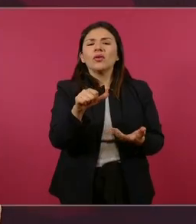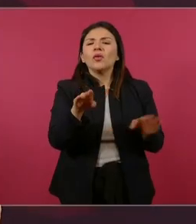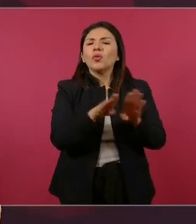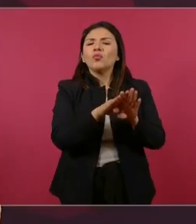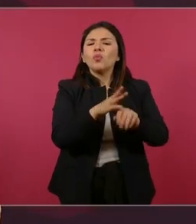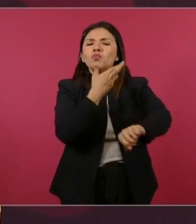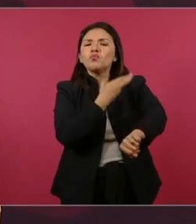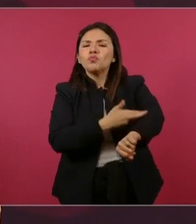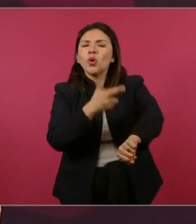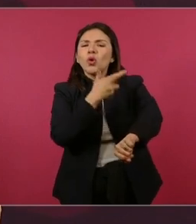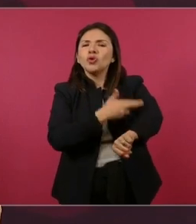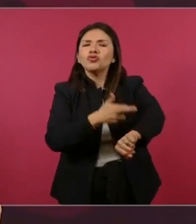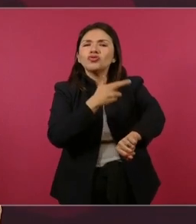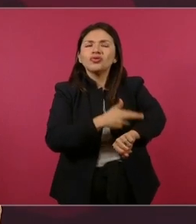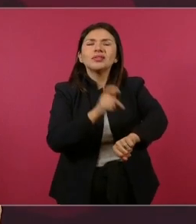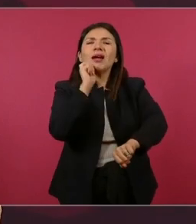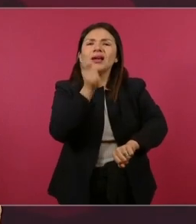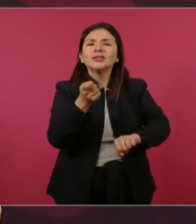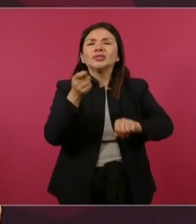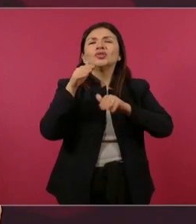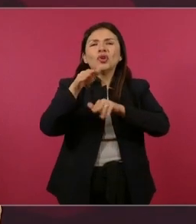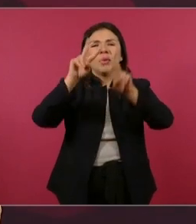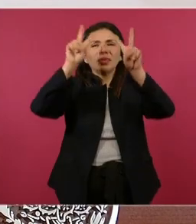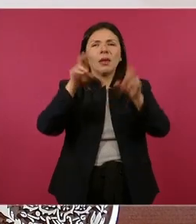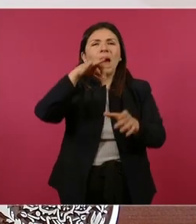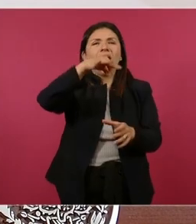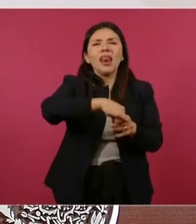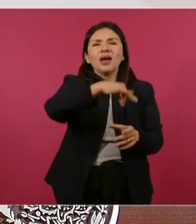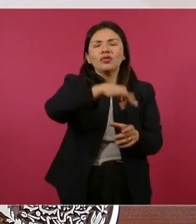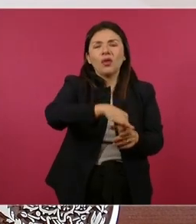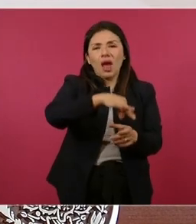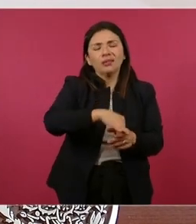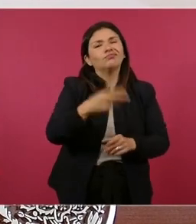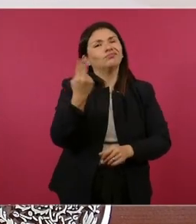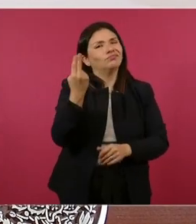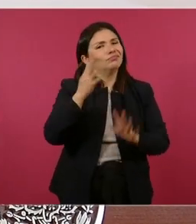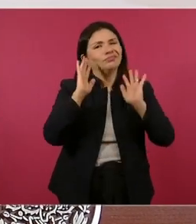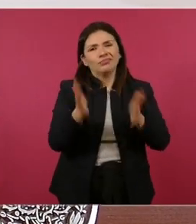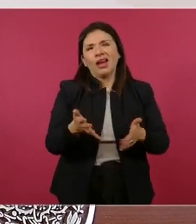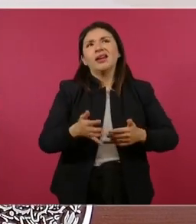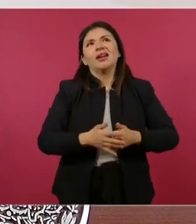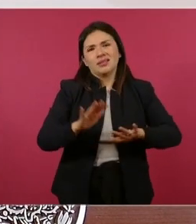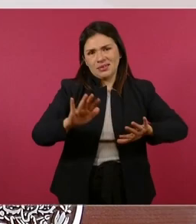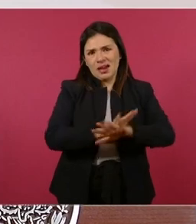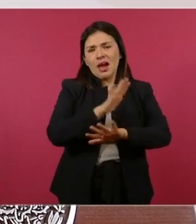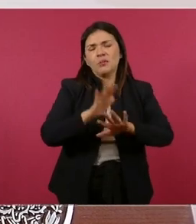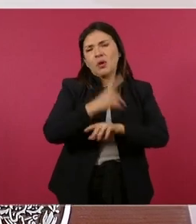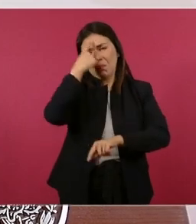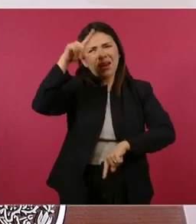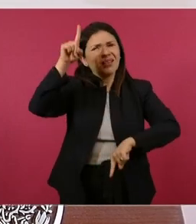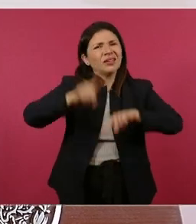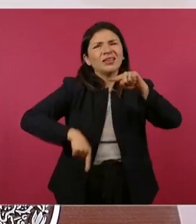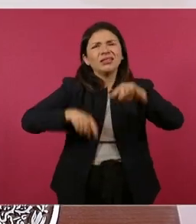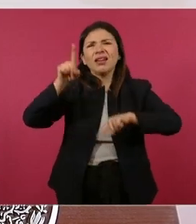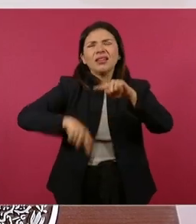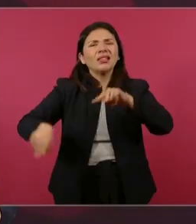procedimiento electoral que elimine los